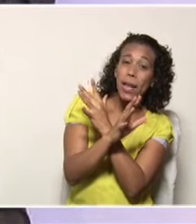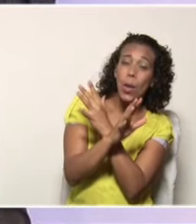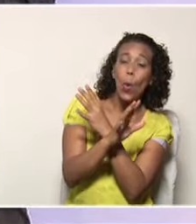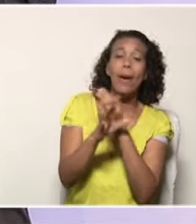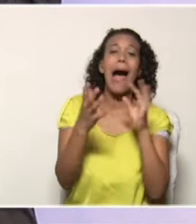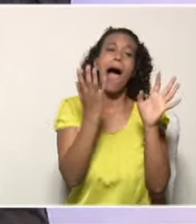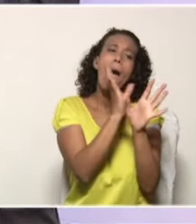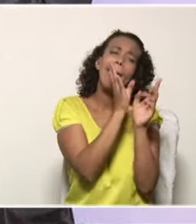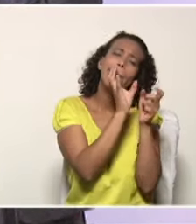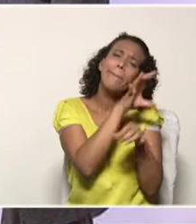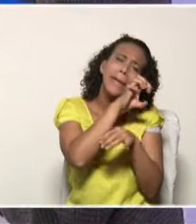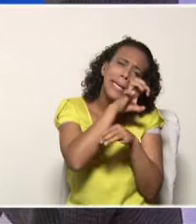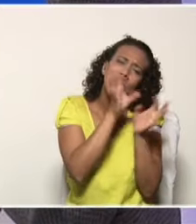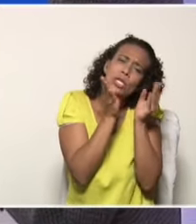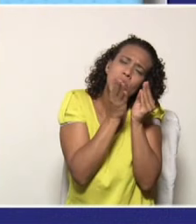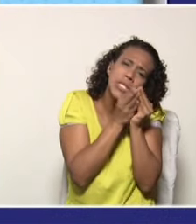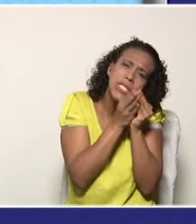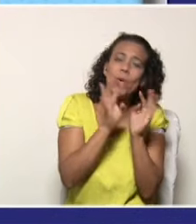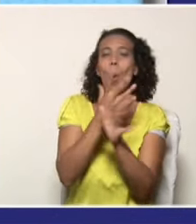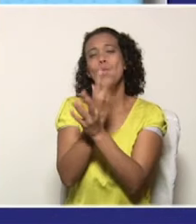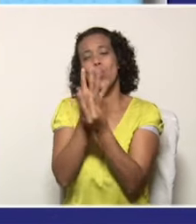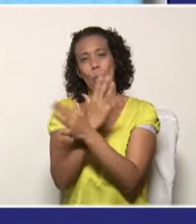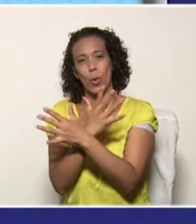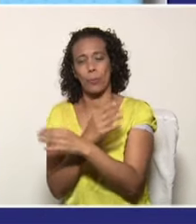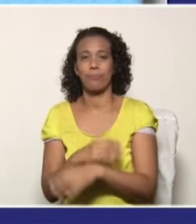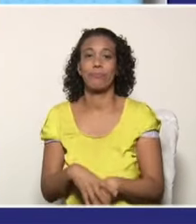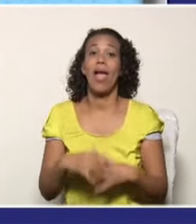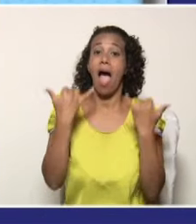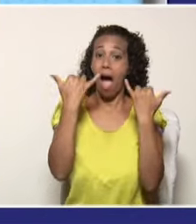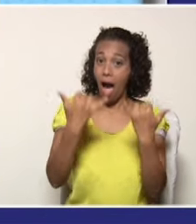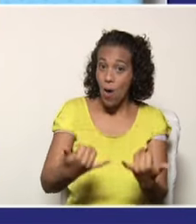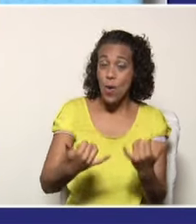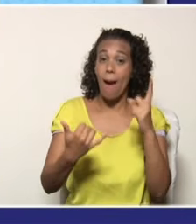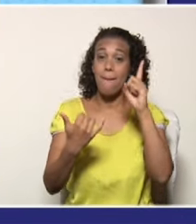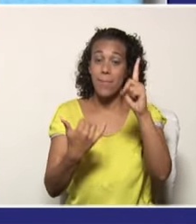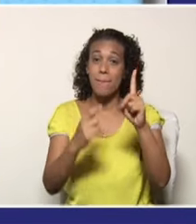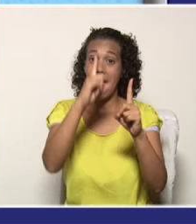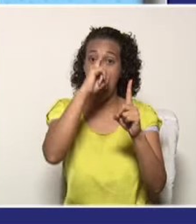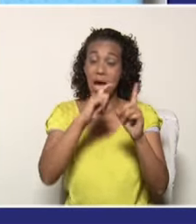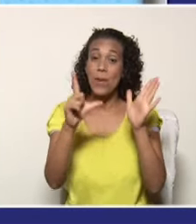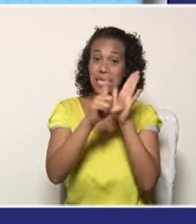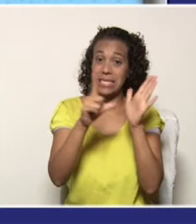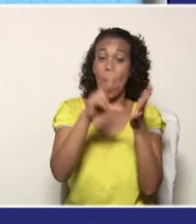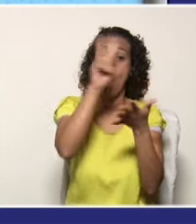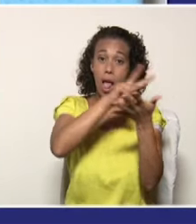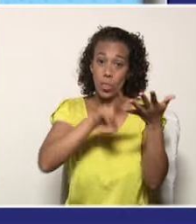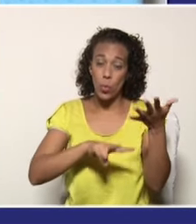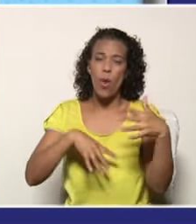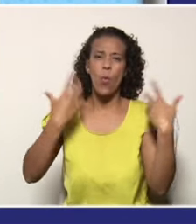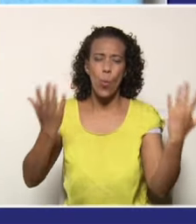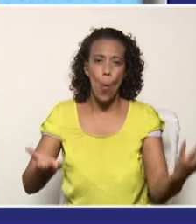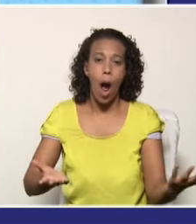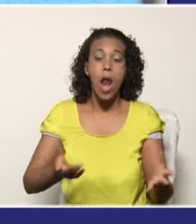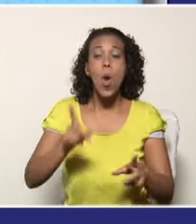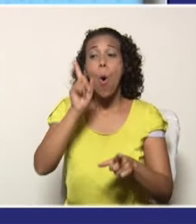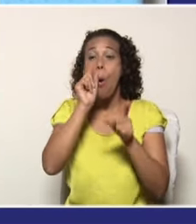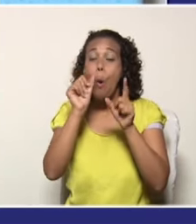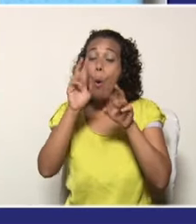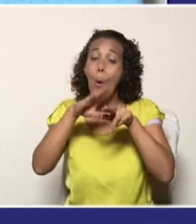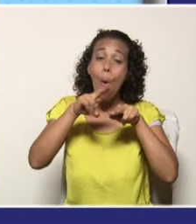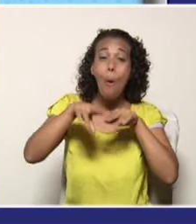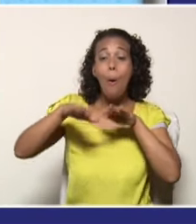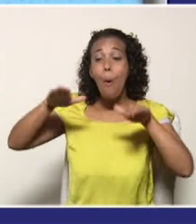perrito. ¿Ok? Primer año. La lectura para primer año. Vas a leer Los hombrecitos